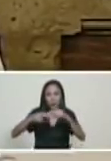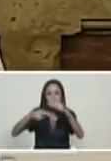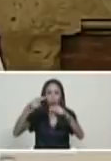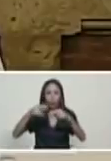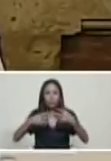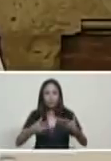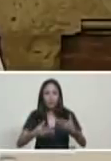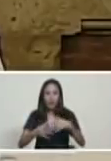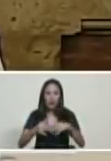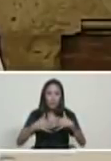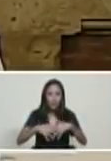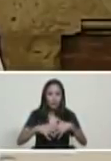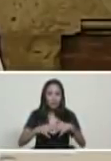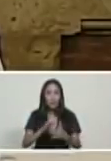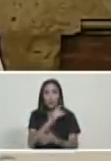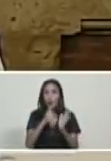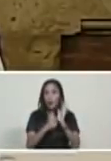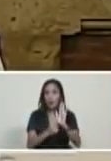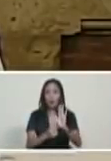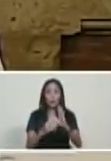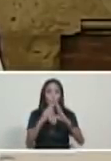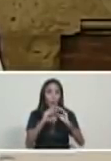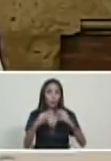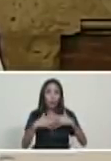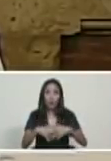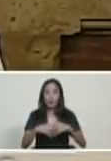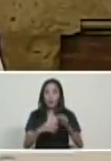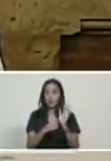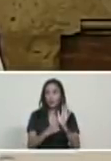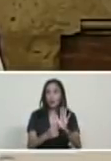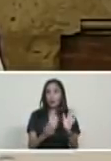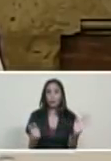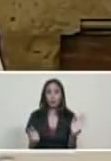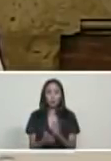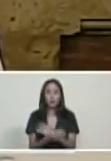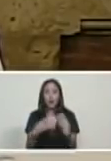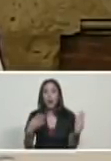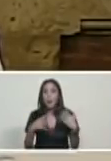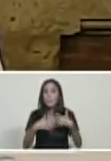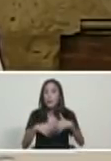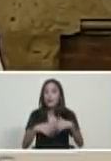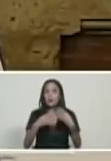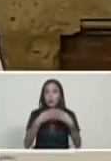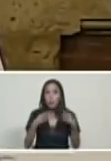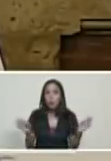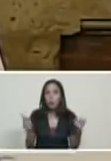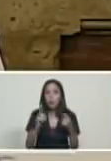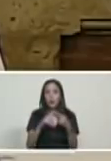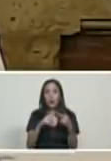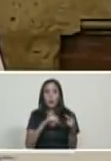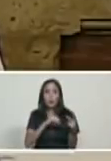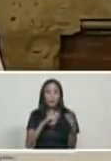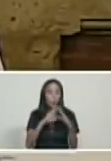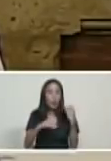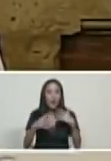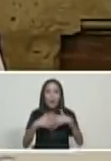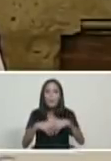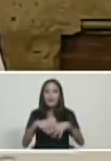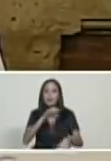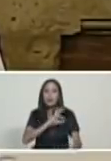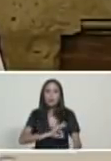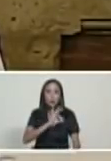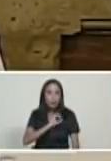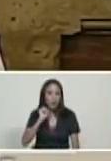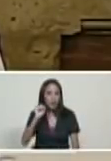debe ser un ejemplo para todas las empresas públicas, empresas socialistas del país,